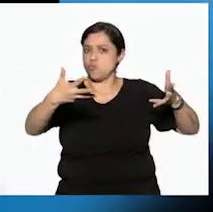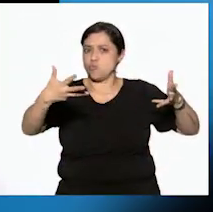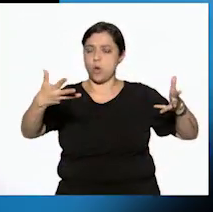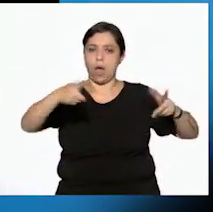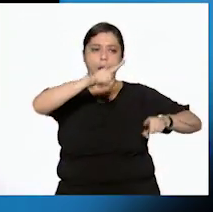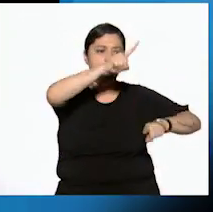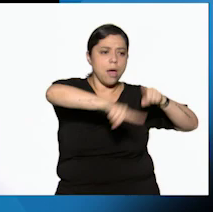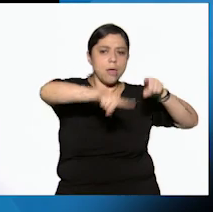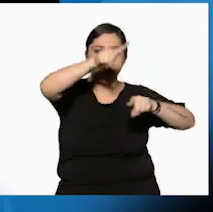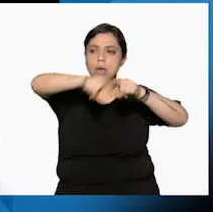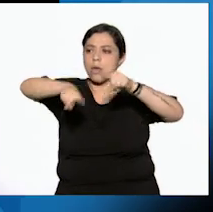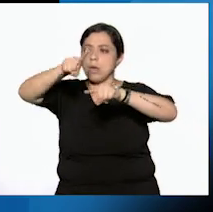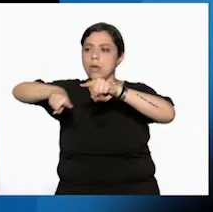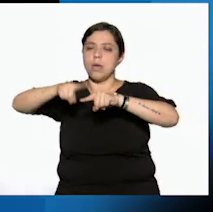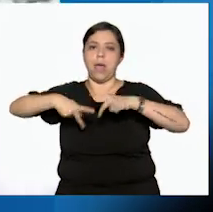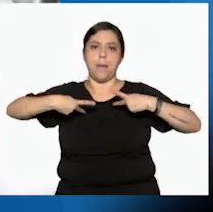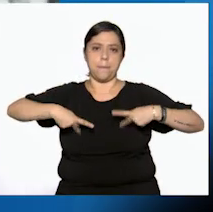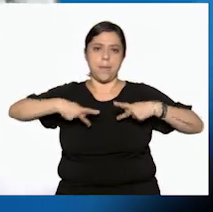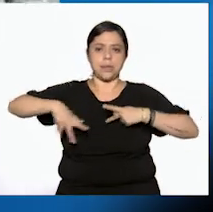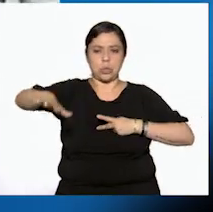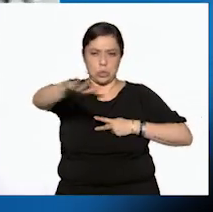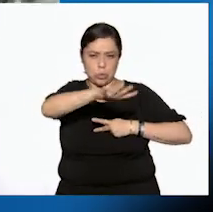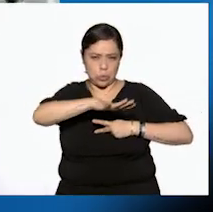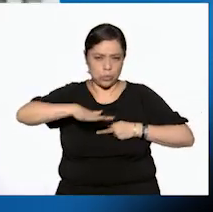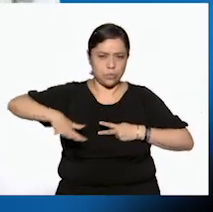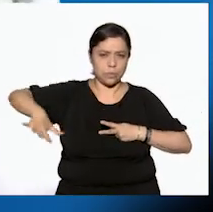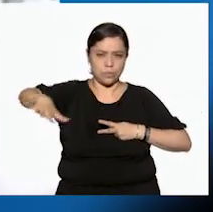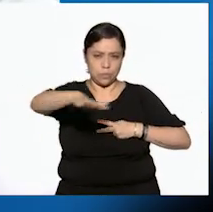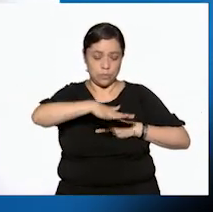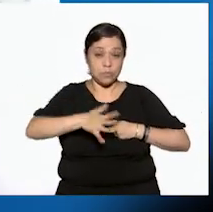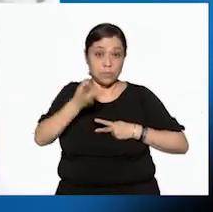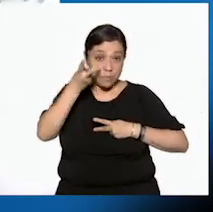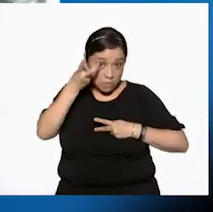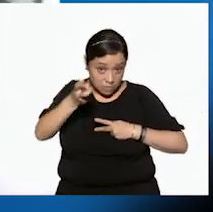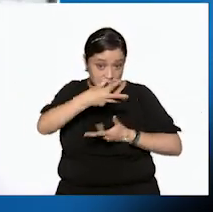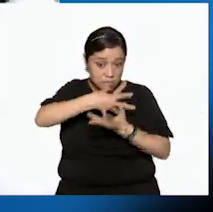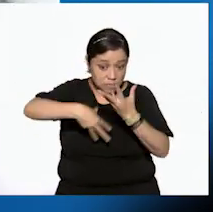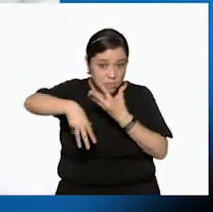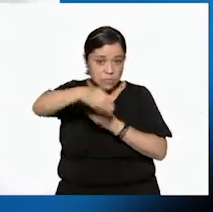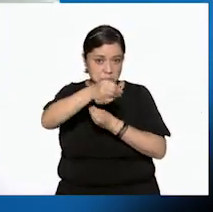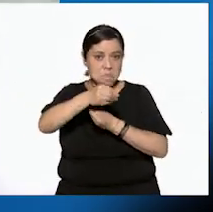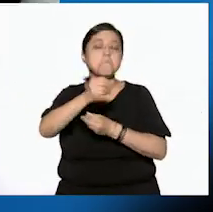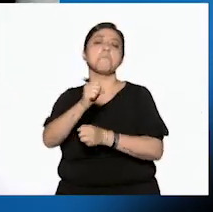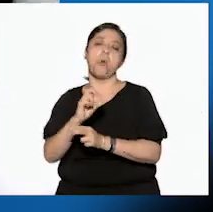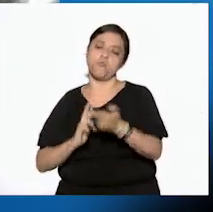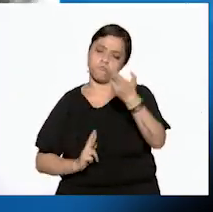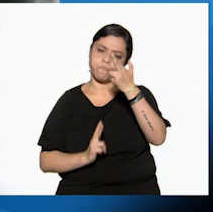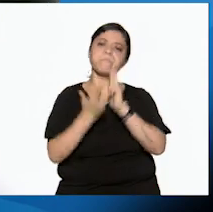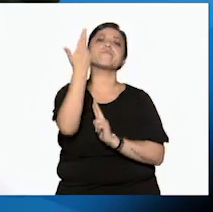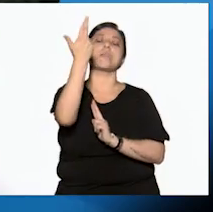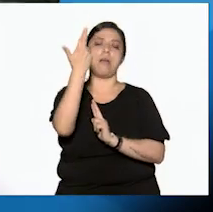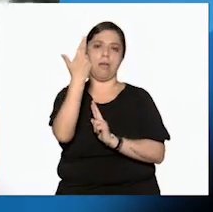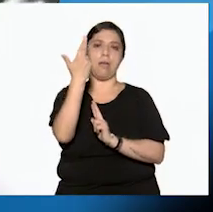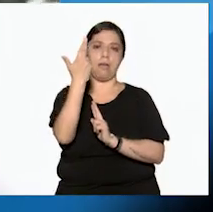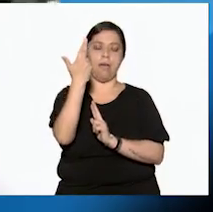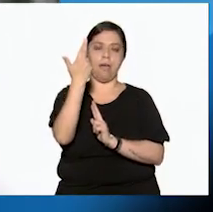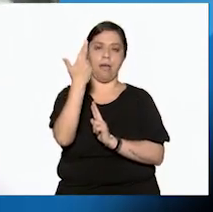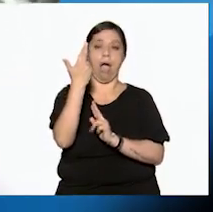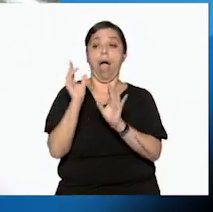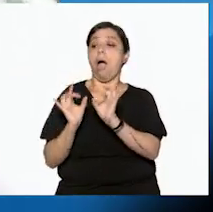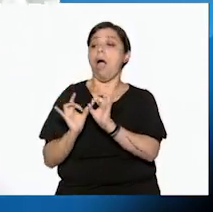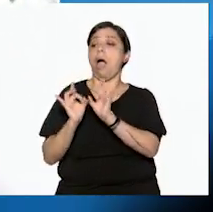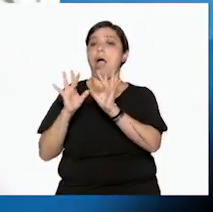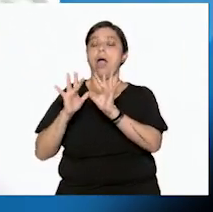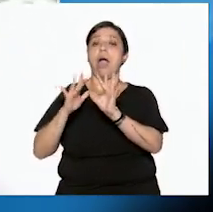despojando de sus tierras a las comunidades rurales, y esta fue una de las causas del estallido revolucionario. No resulta casual que